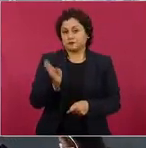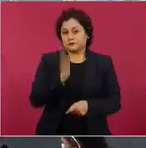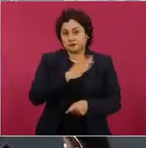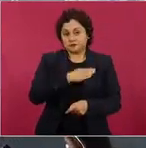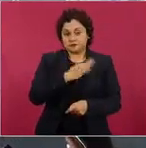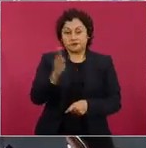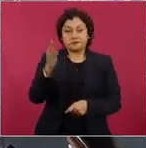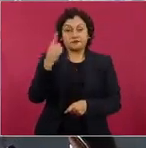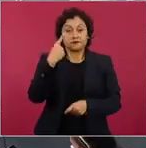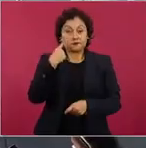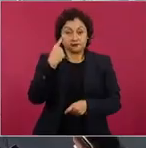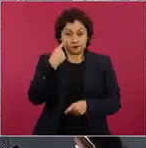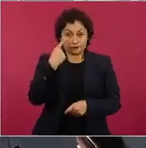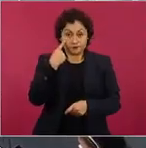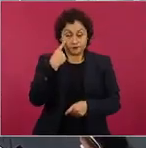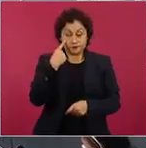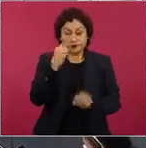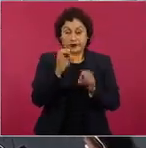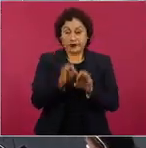es muy importante